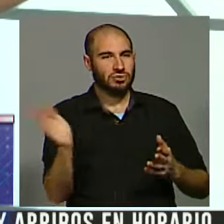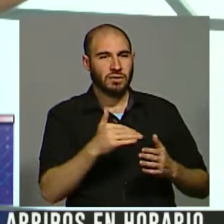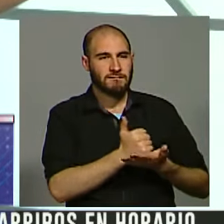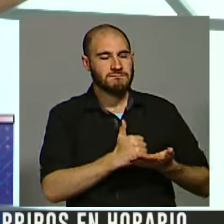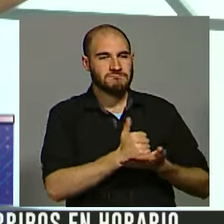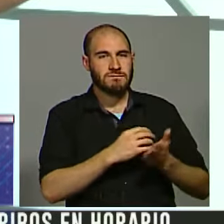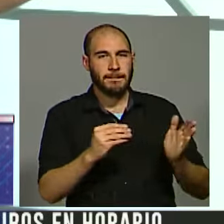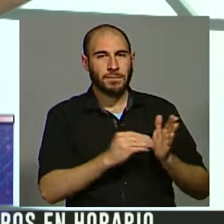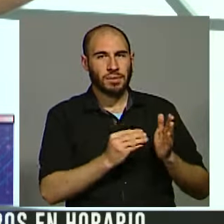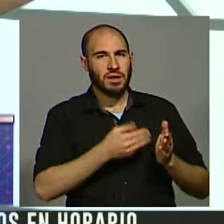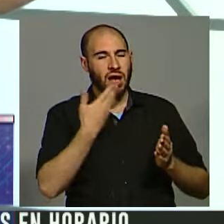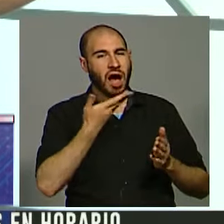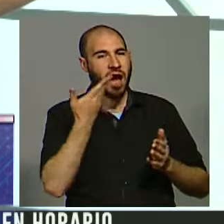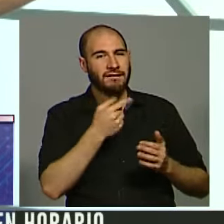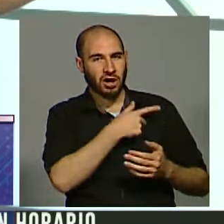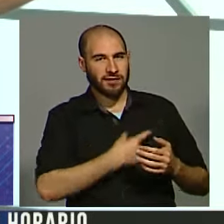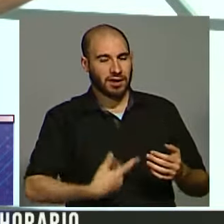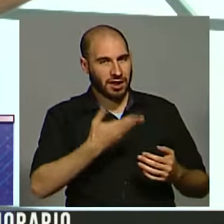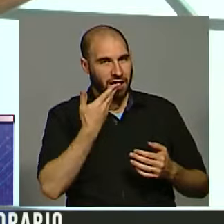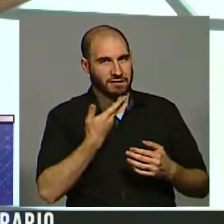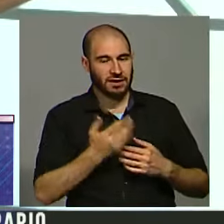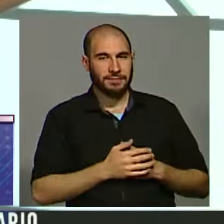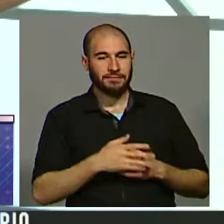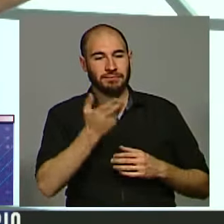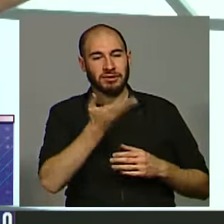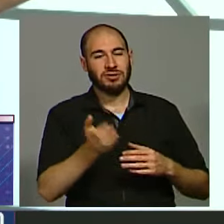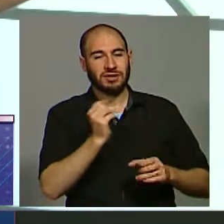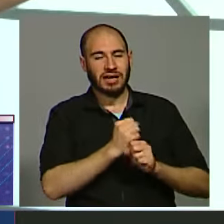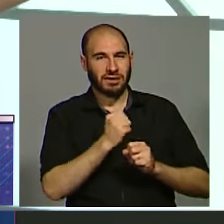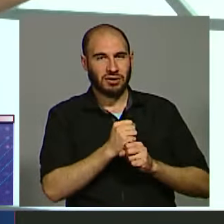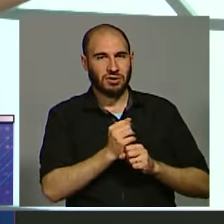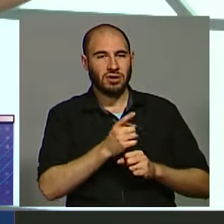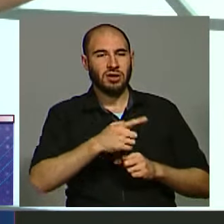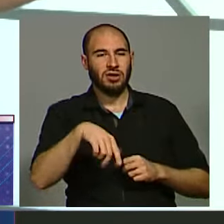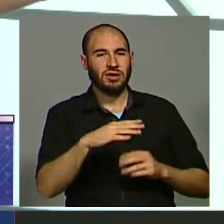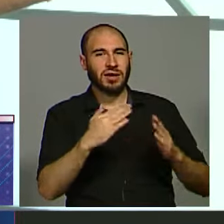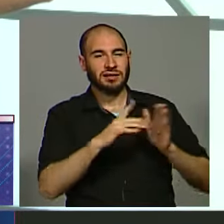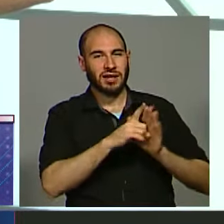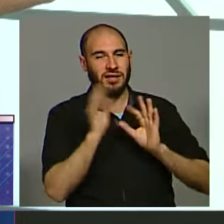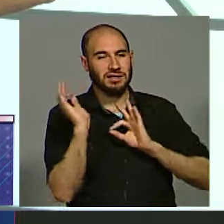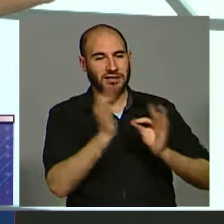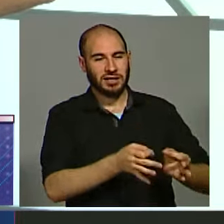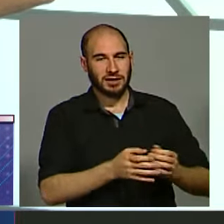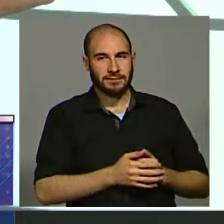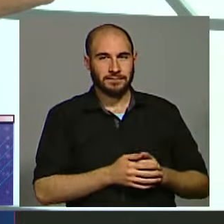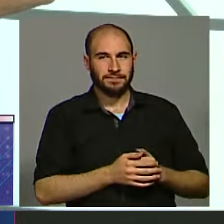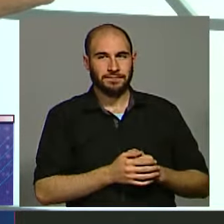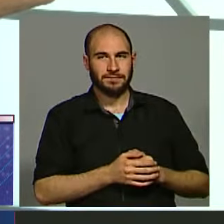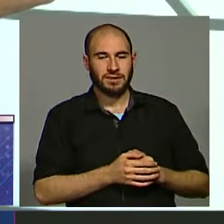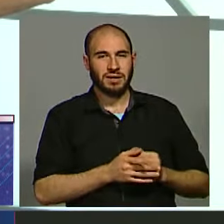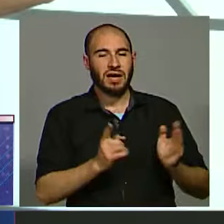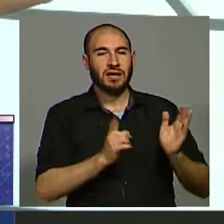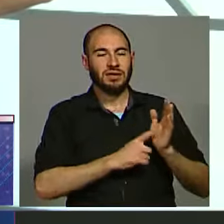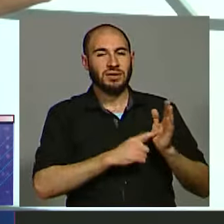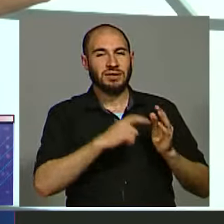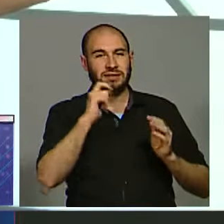el momento, el discurso, las palabras del gobernador y los trabajadores estarán llegando a la legislatura. Lo cierto es que el titular de